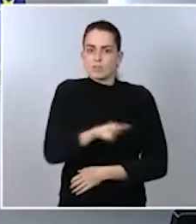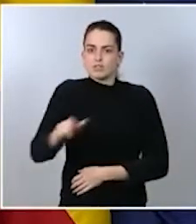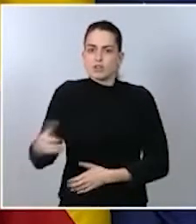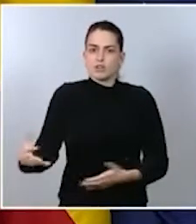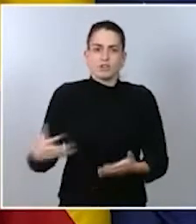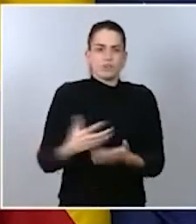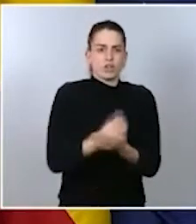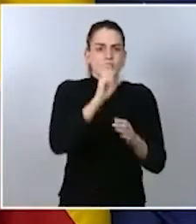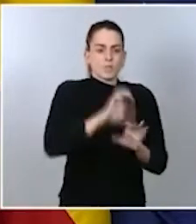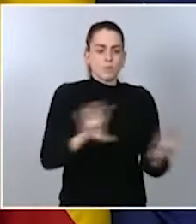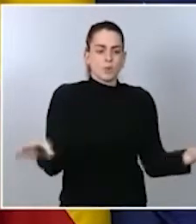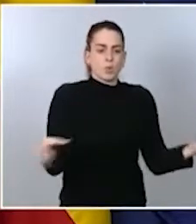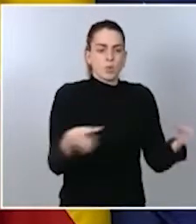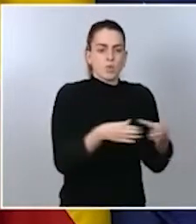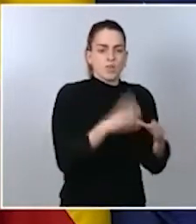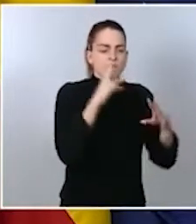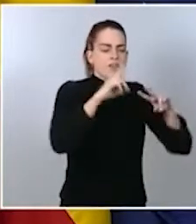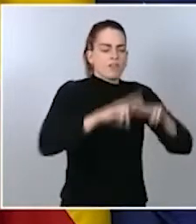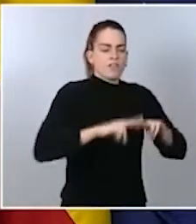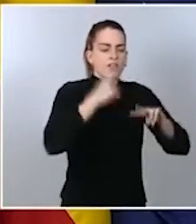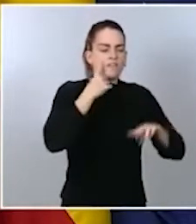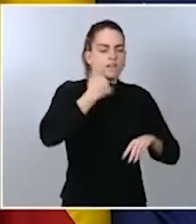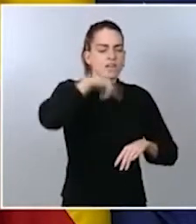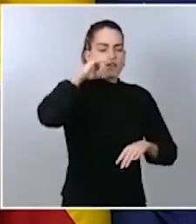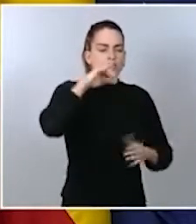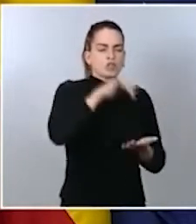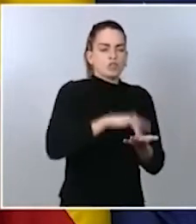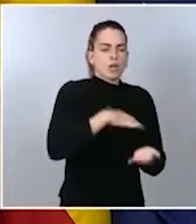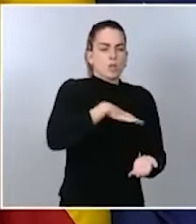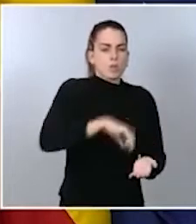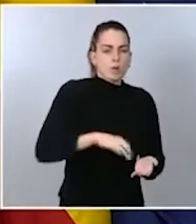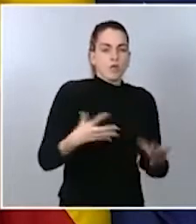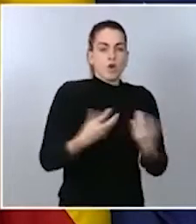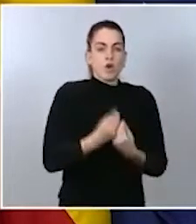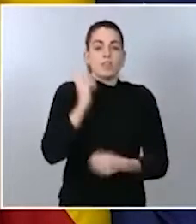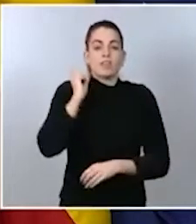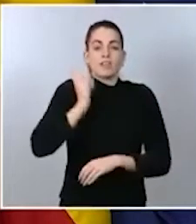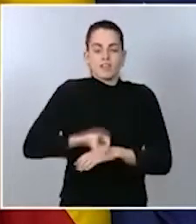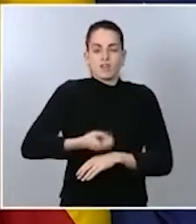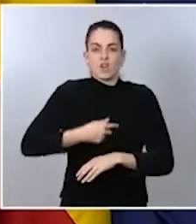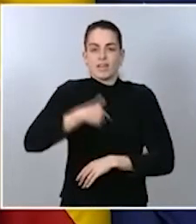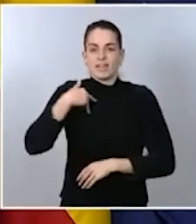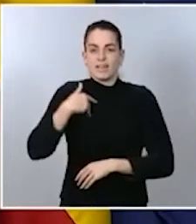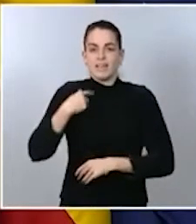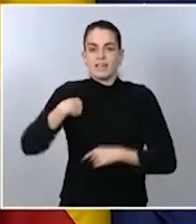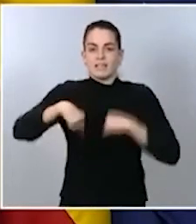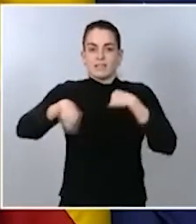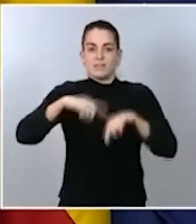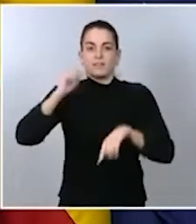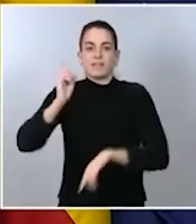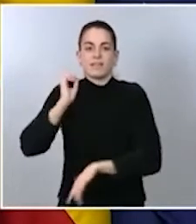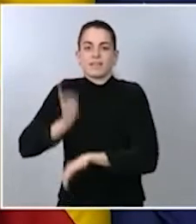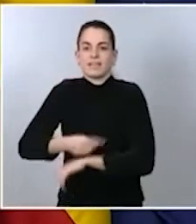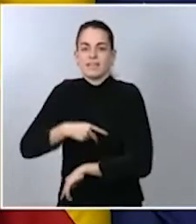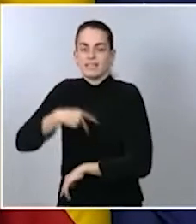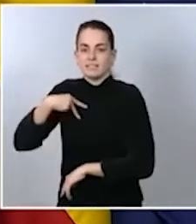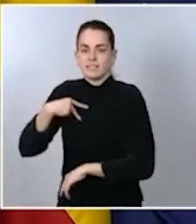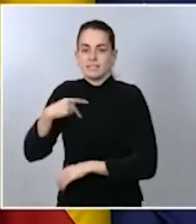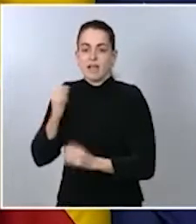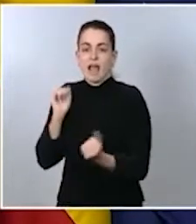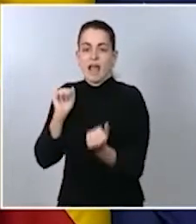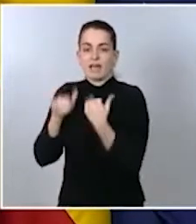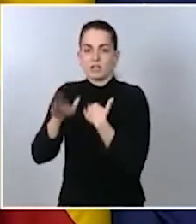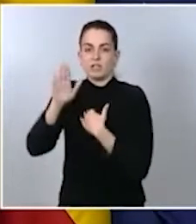riesgos con la dirección general de tráfico la dirección general de carreteras y la dirección y la propia aemet la